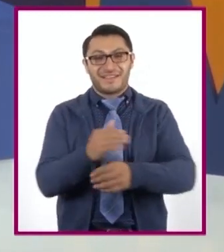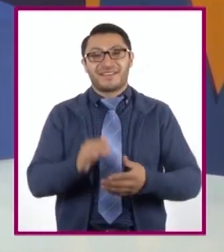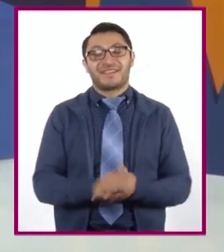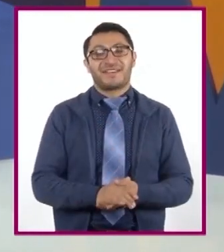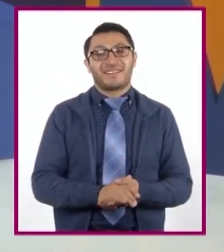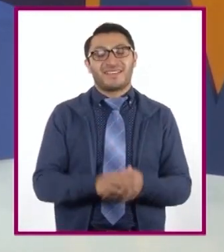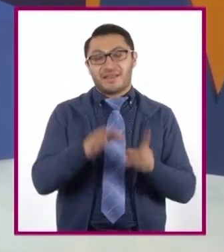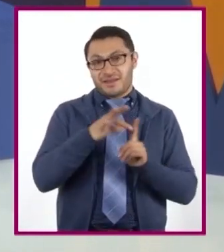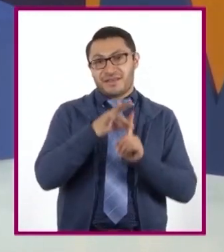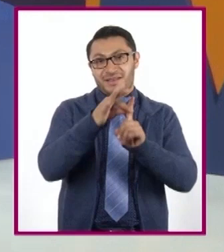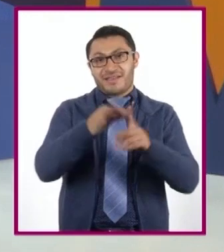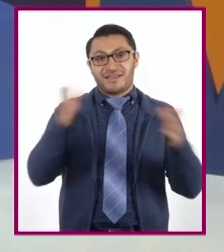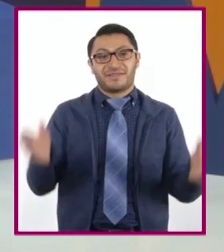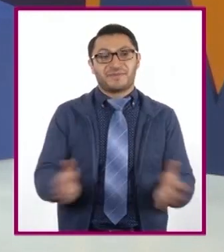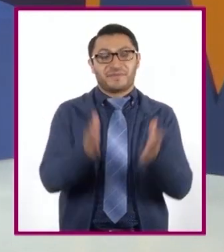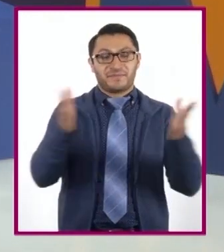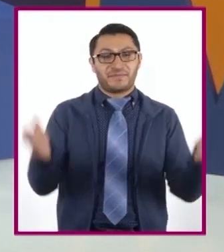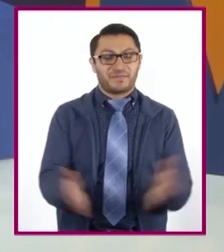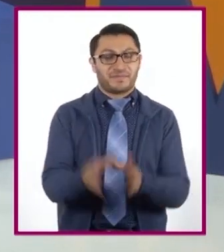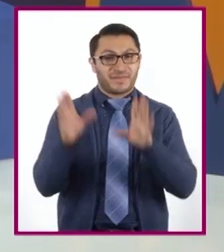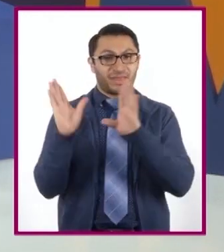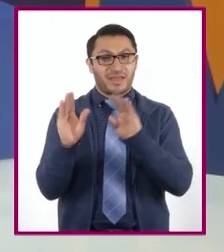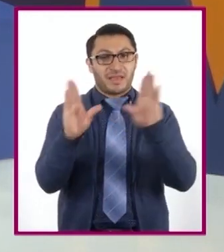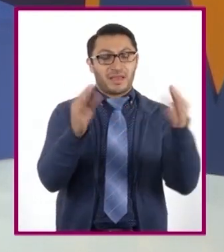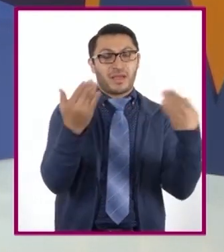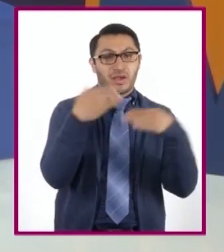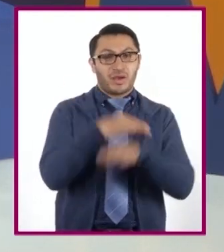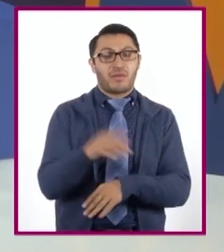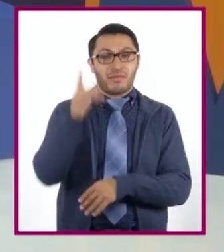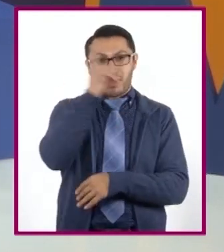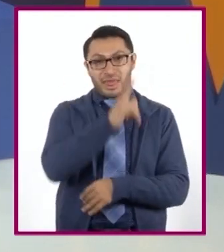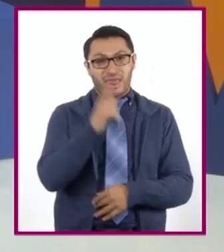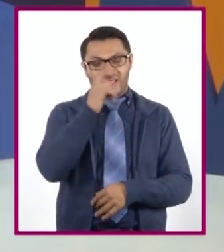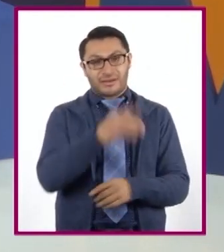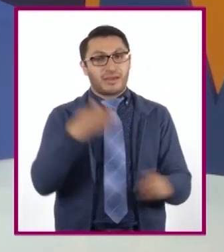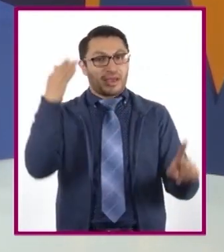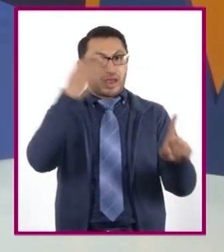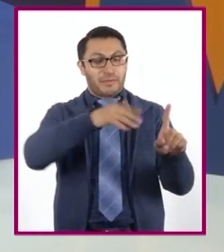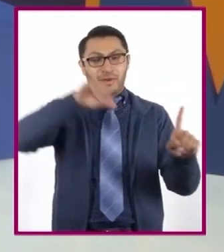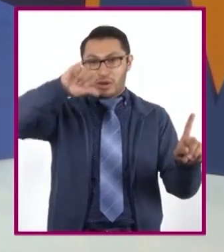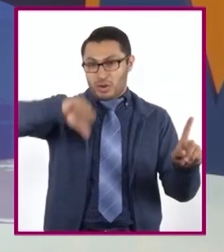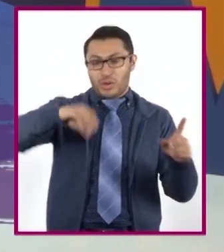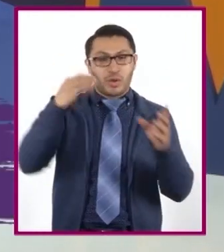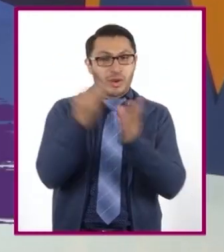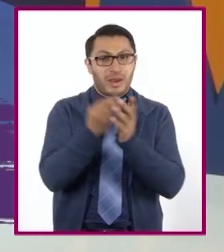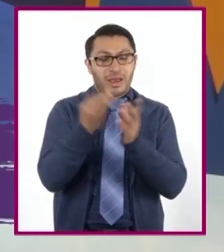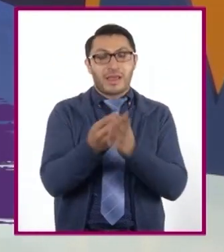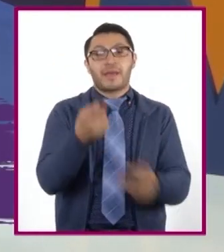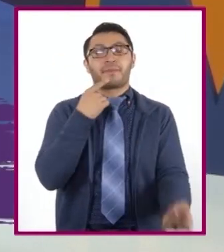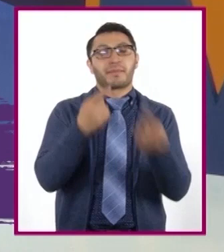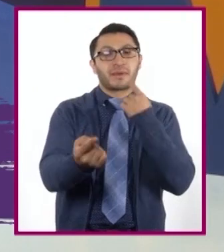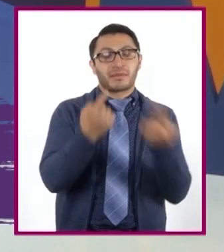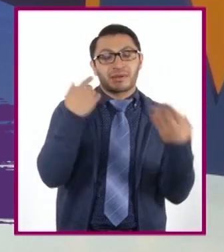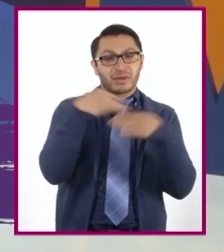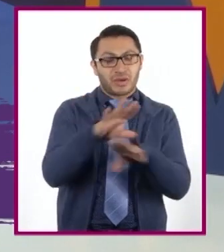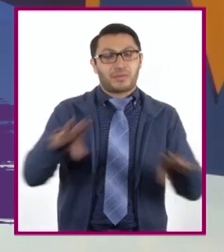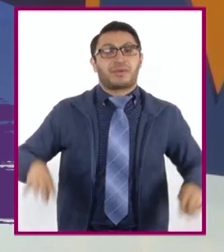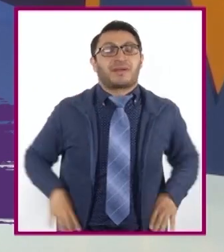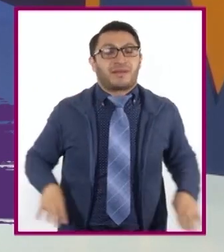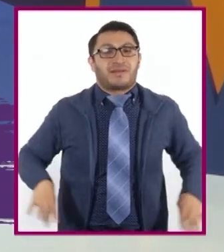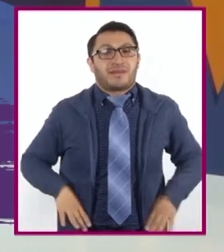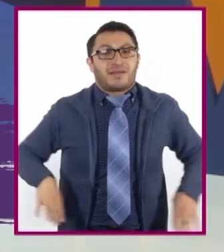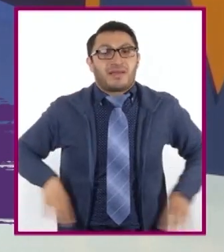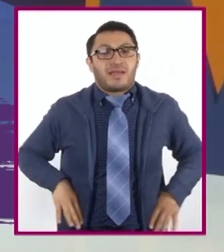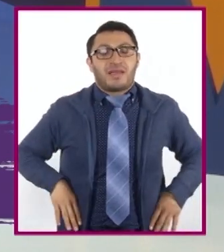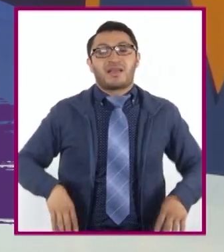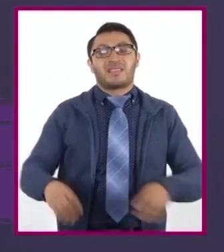para fortalecer su conocimiento sobre el lenguaje. El propósito de esta sesión es discutir sobre las características de